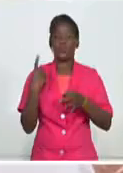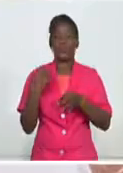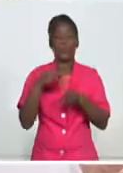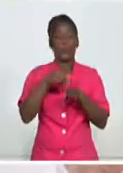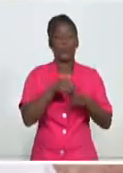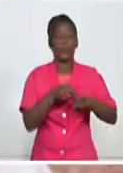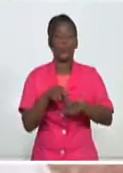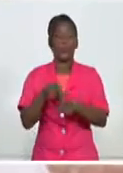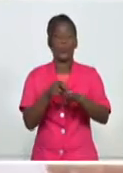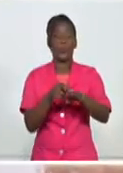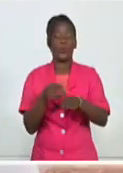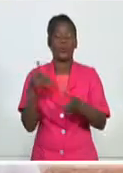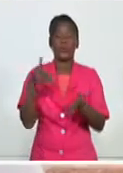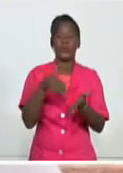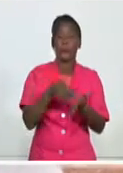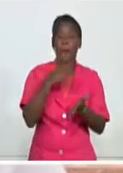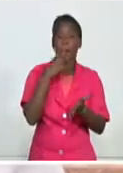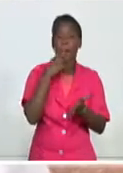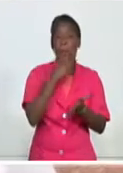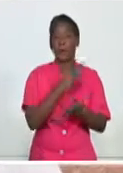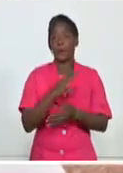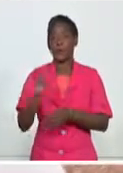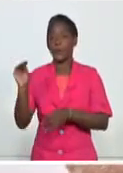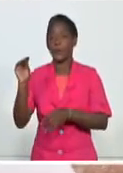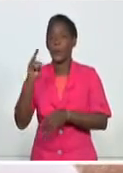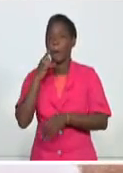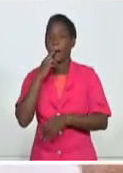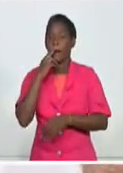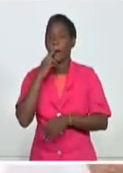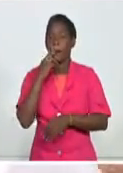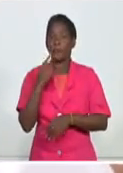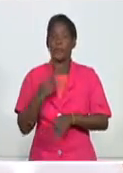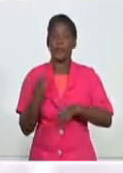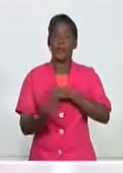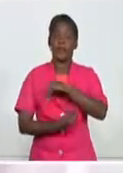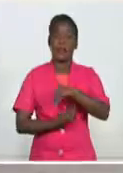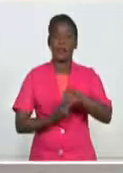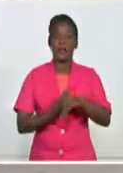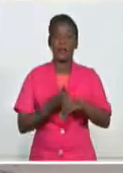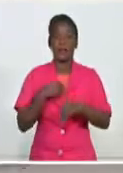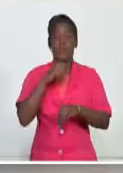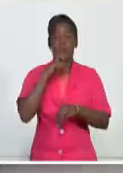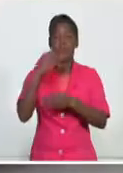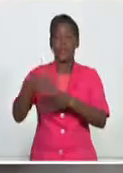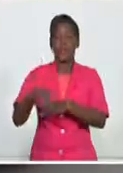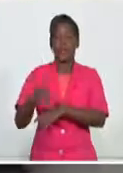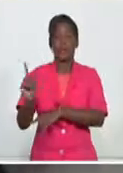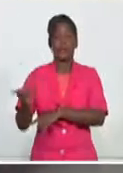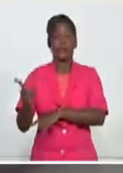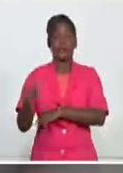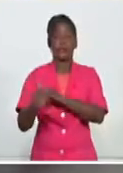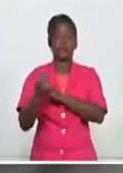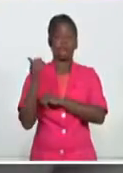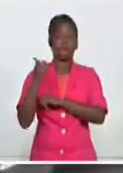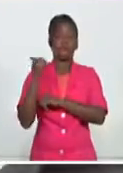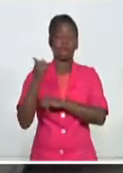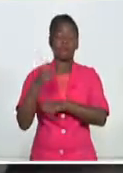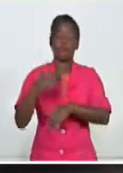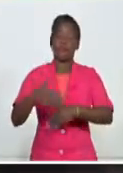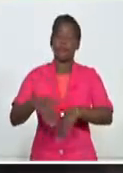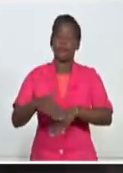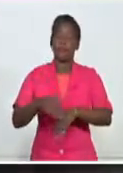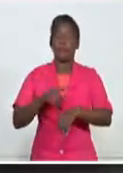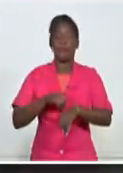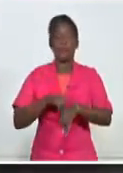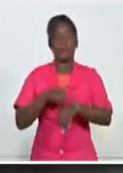mismo nos cuidamos porque lo que venimos somos médicos que somos los que estamos trabajando es una forma más de apoyar el país 48 ómnibus cumplen con el